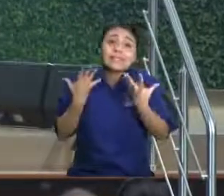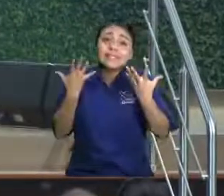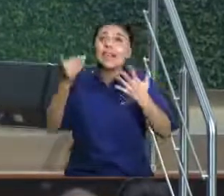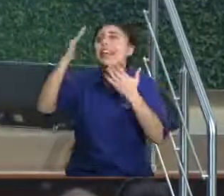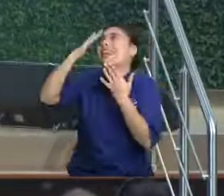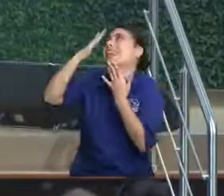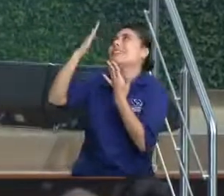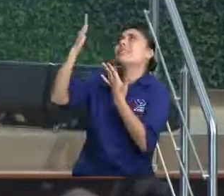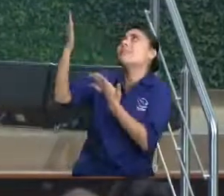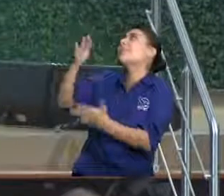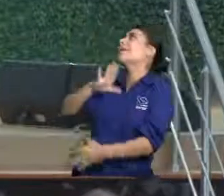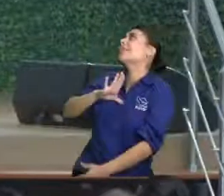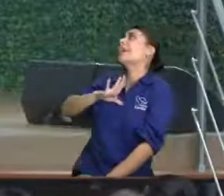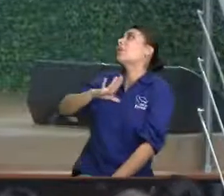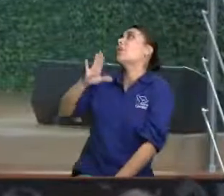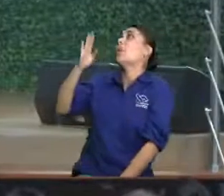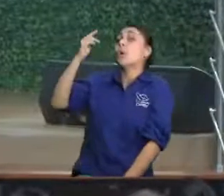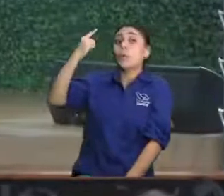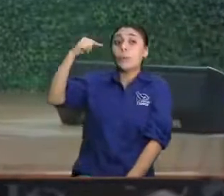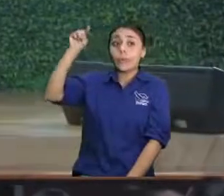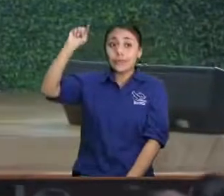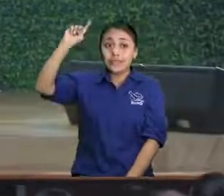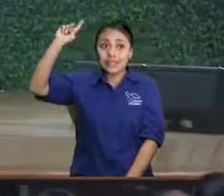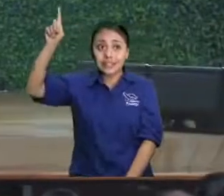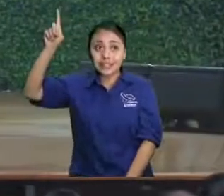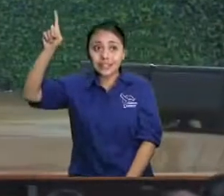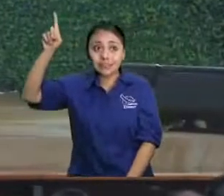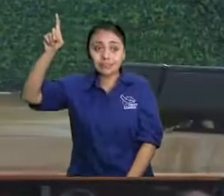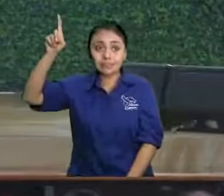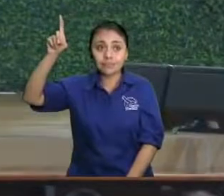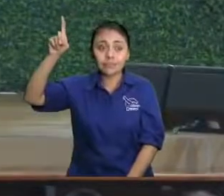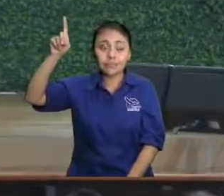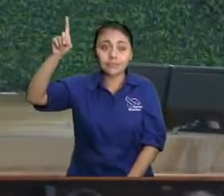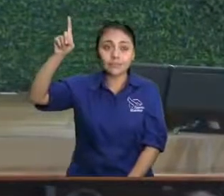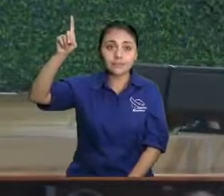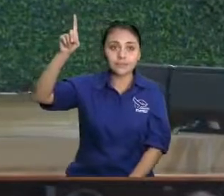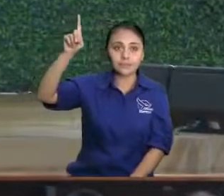¿Sí lo sabes o no sabes? ¿Cómo he de